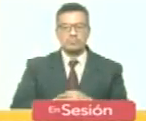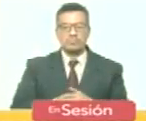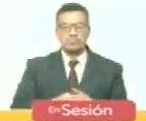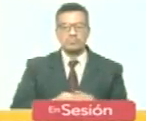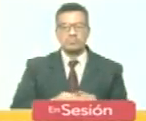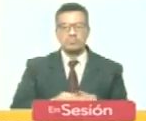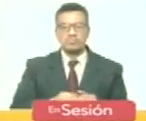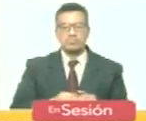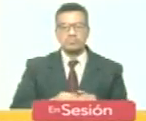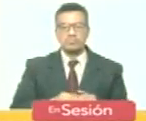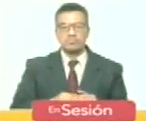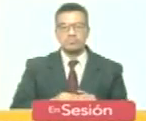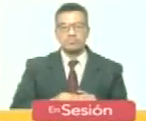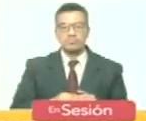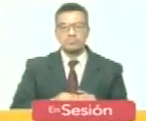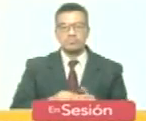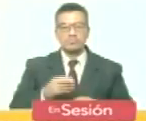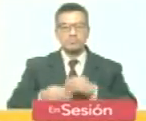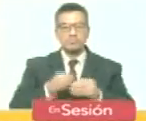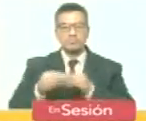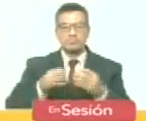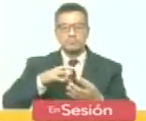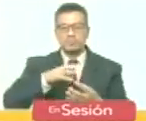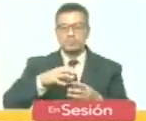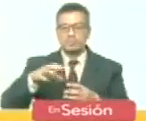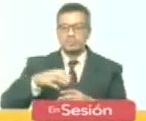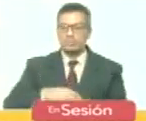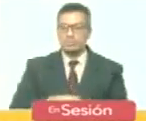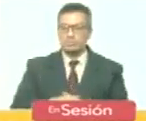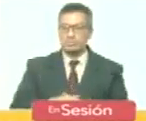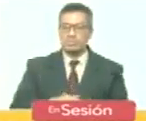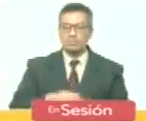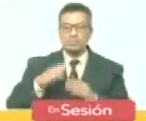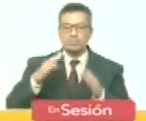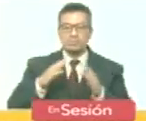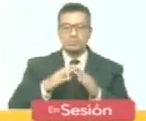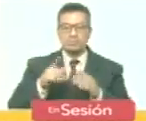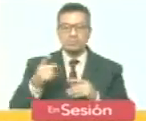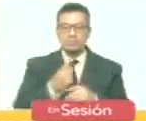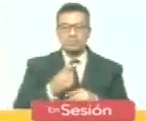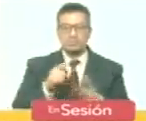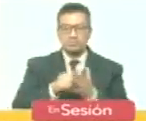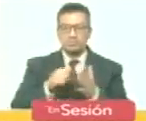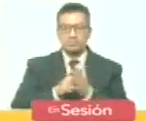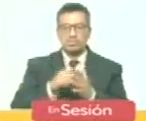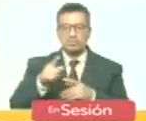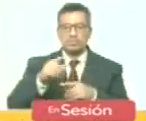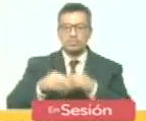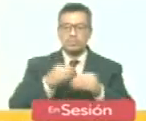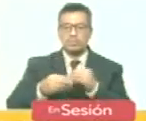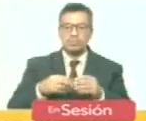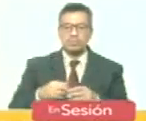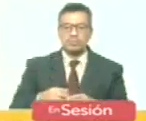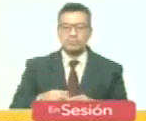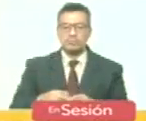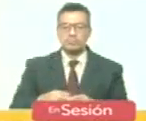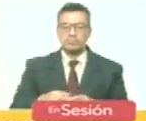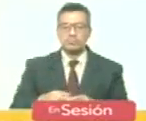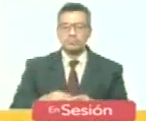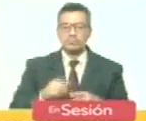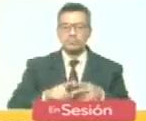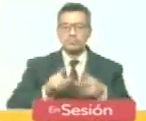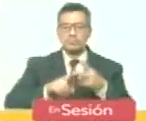y que recurrió a un mecanismo que se llama regresar a casa, o sea, regresar al punto donde fue lanzado. El